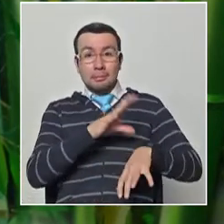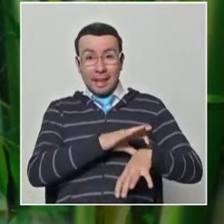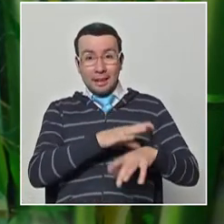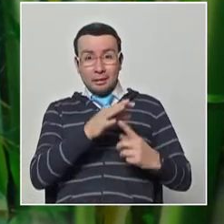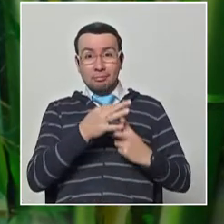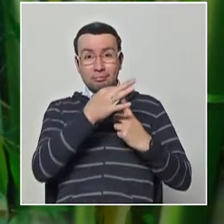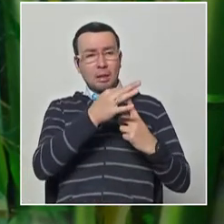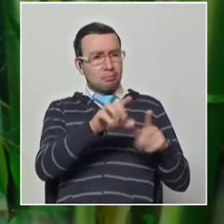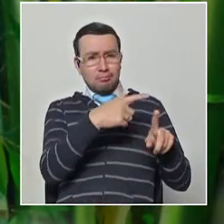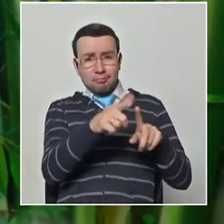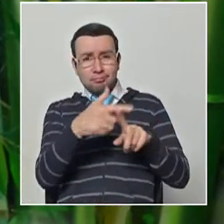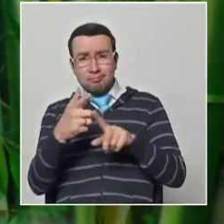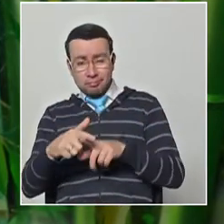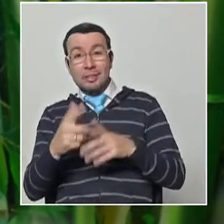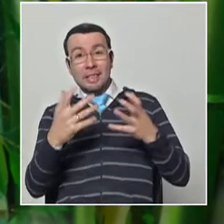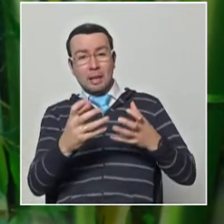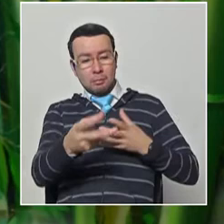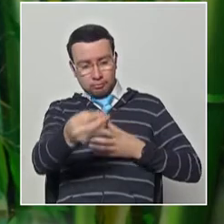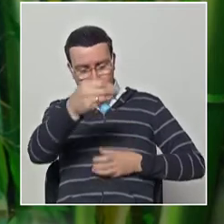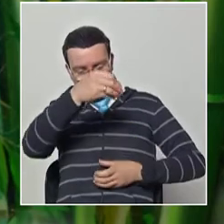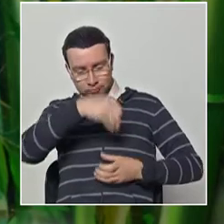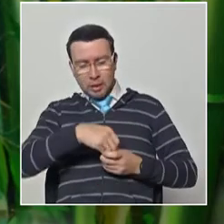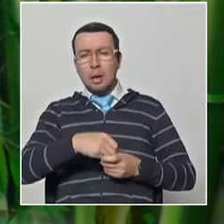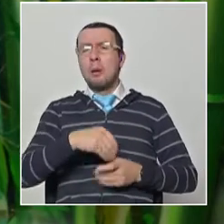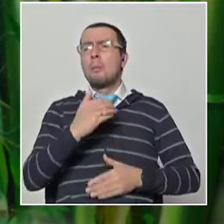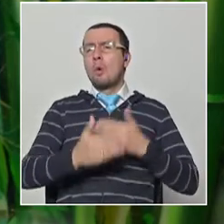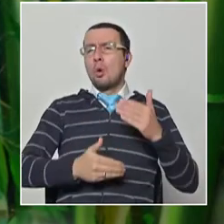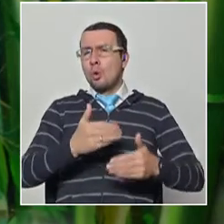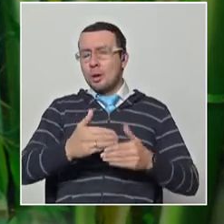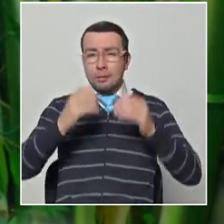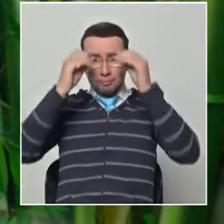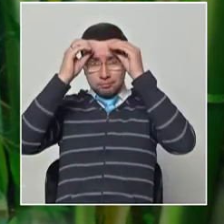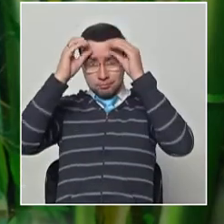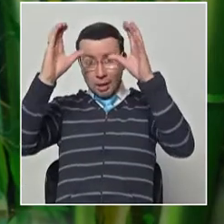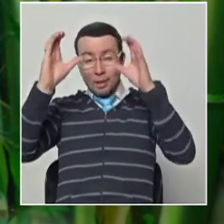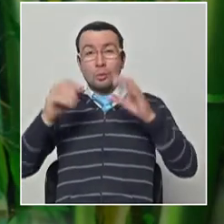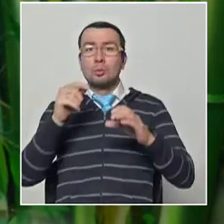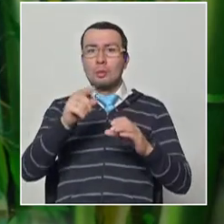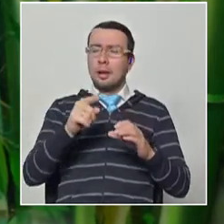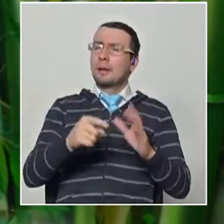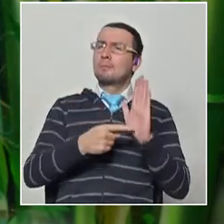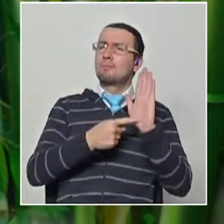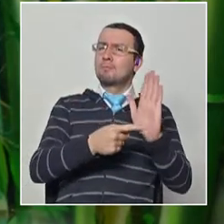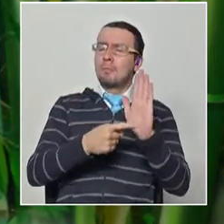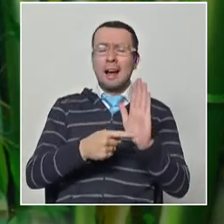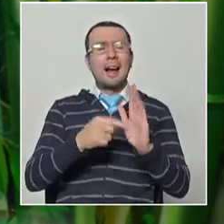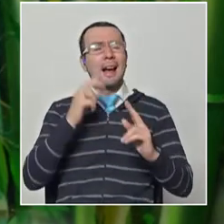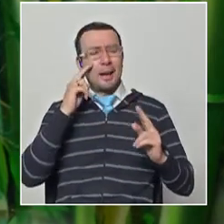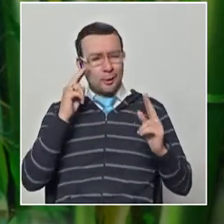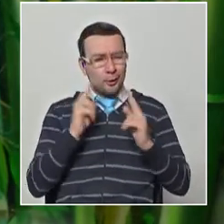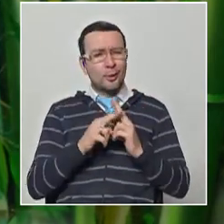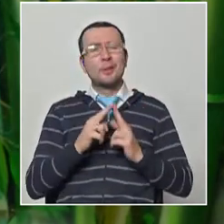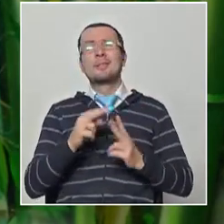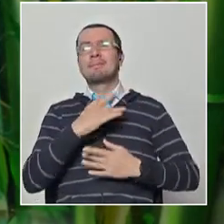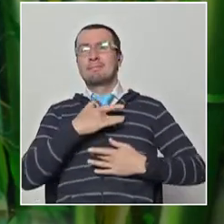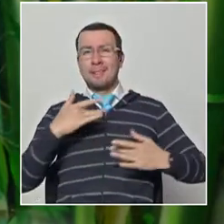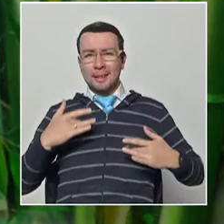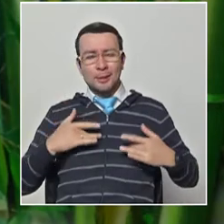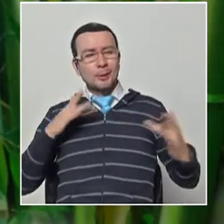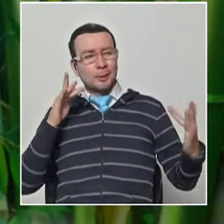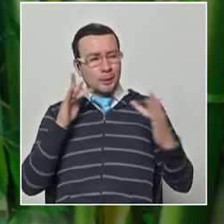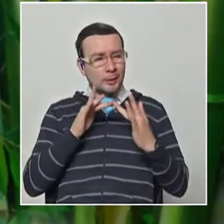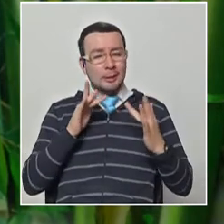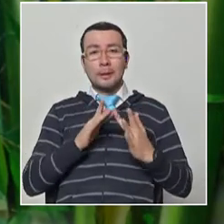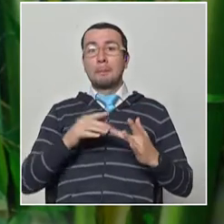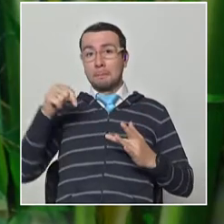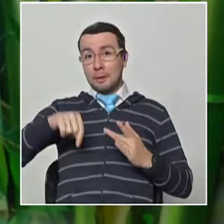para hacer un proceso de conocimiento para que ustedes se familiaricen más con los conceptos de salud programas que hacemos a